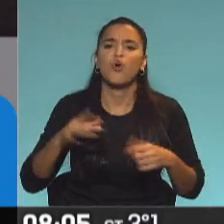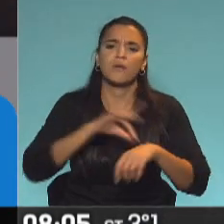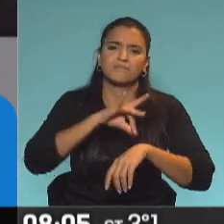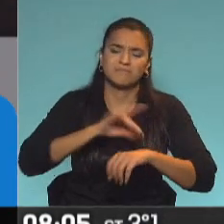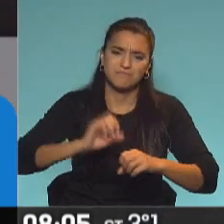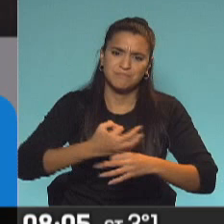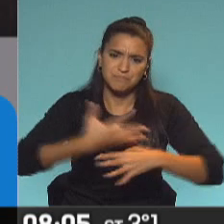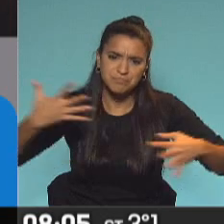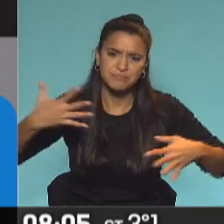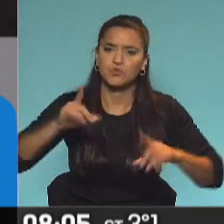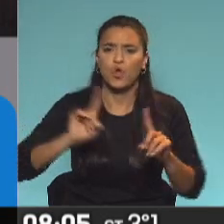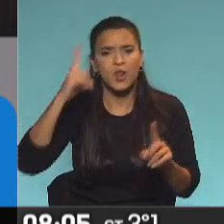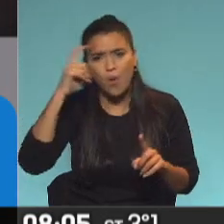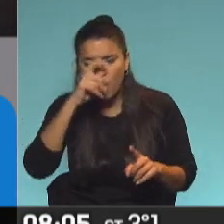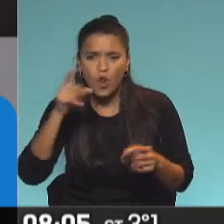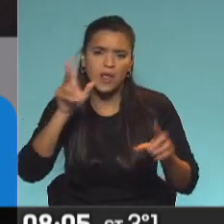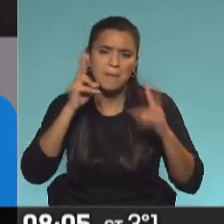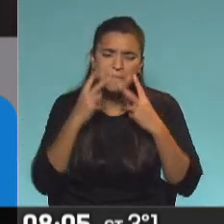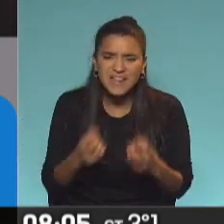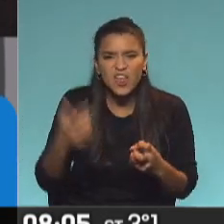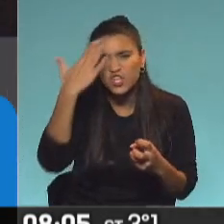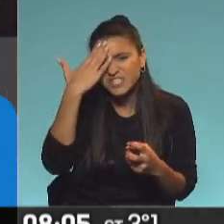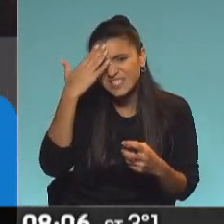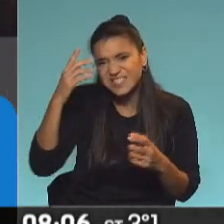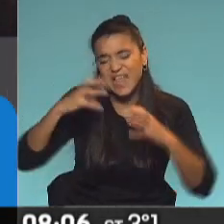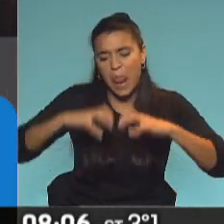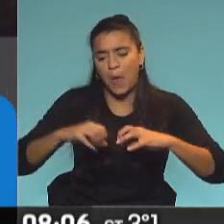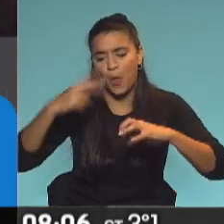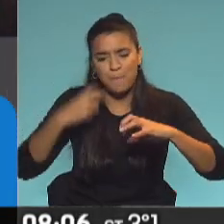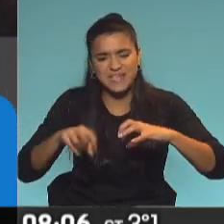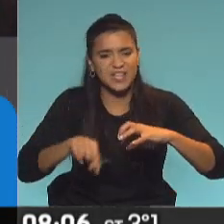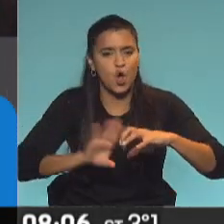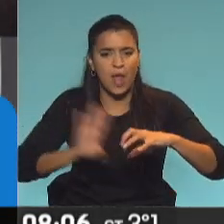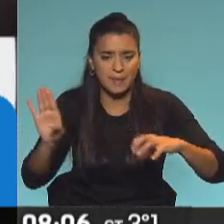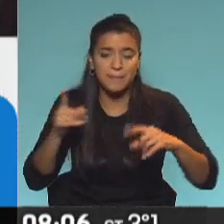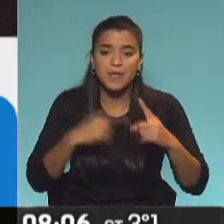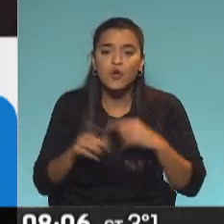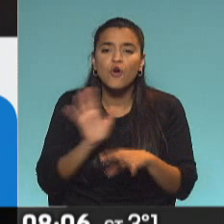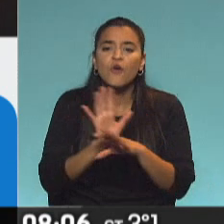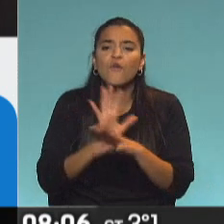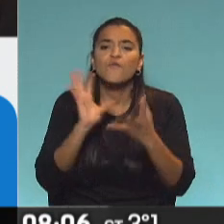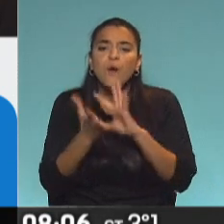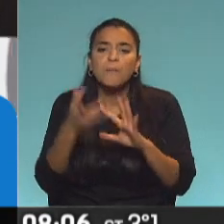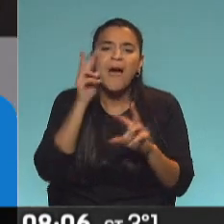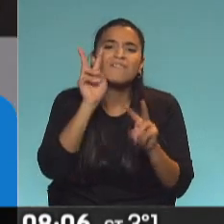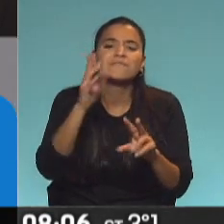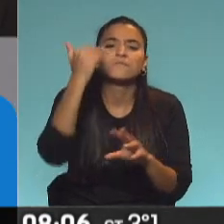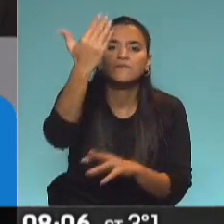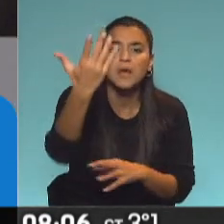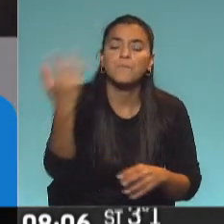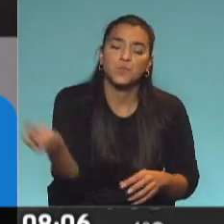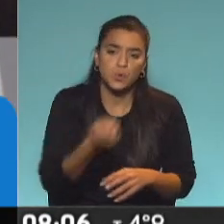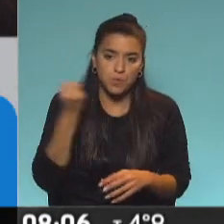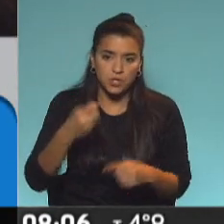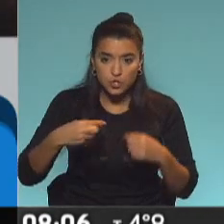infectólogo ni epidemiólogo, soy neurólogo y investigador del cerebro, pero te quiero decir que el manejo del horizonte, de las perspectivas, es muy importante.